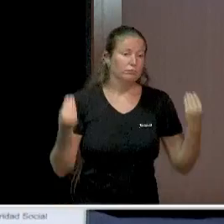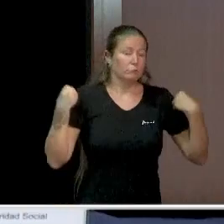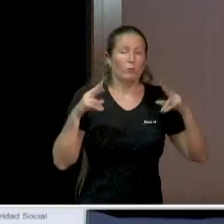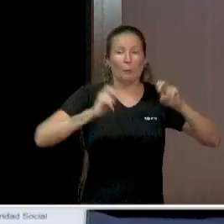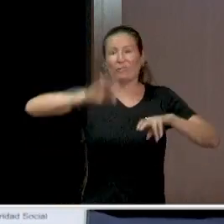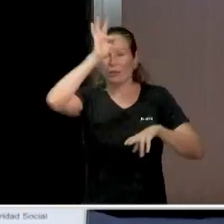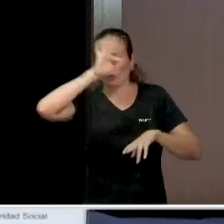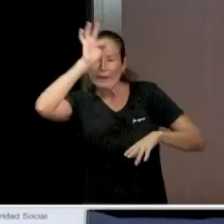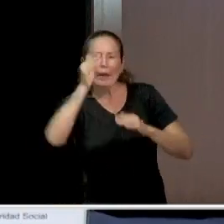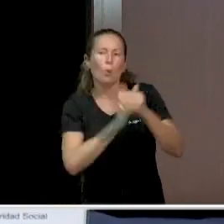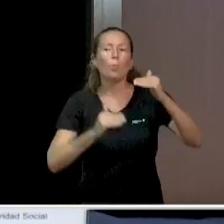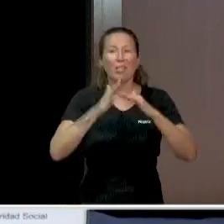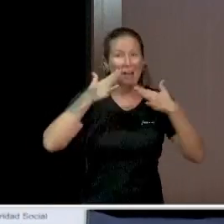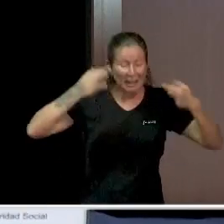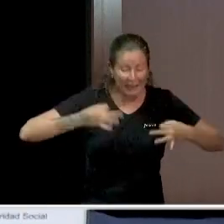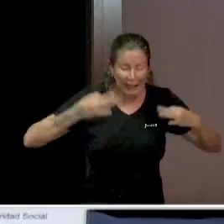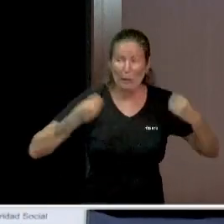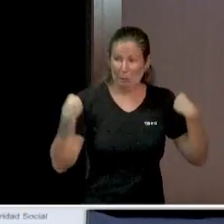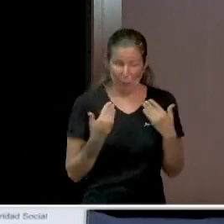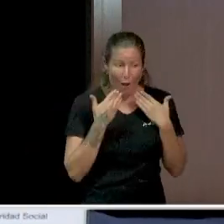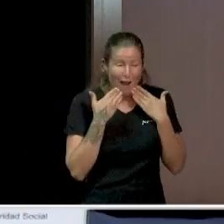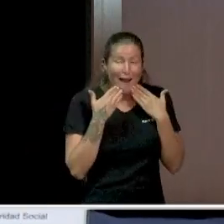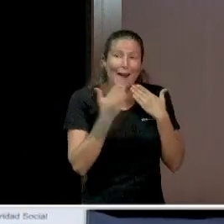real y efectiva que se construye